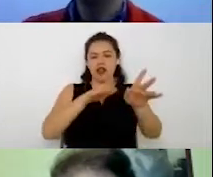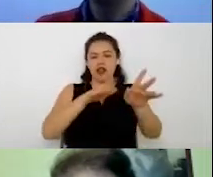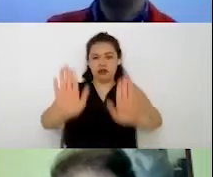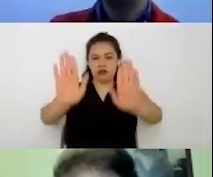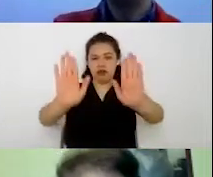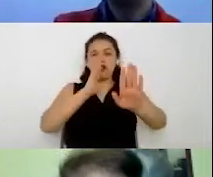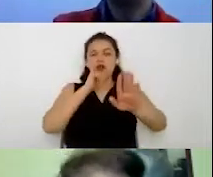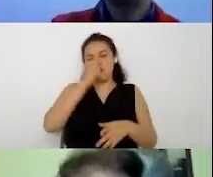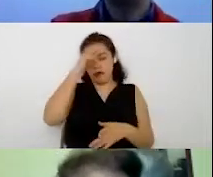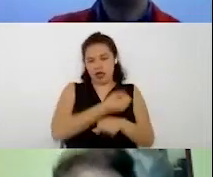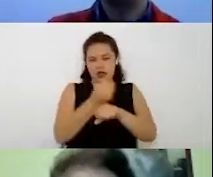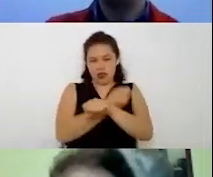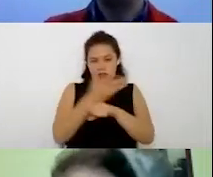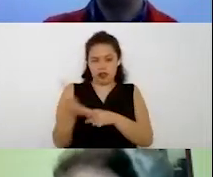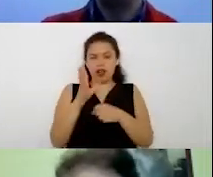una hemorragia?